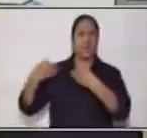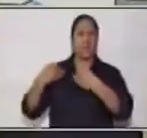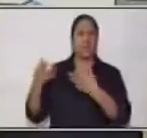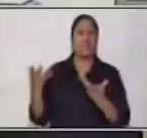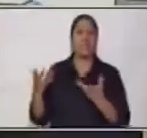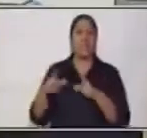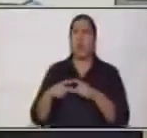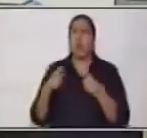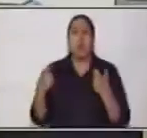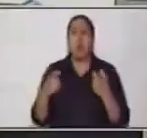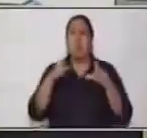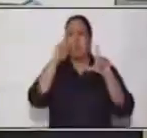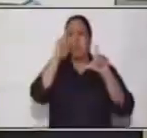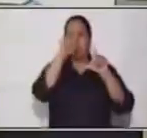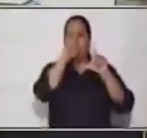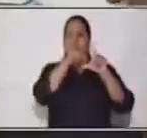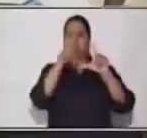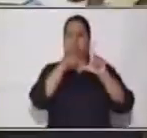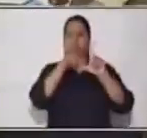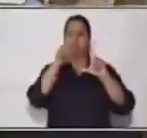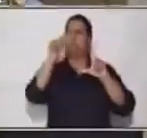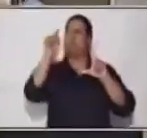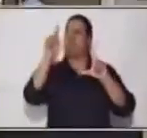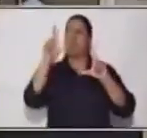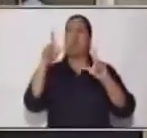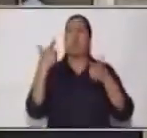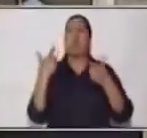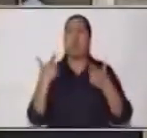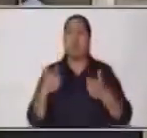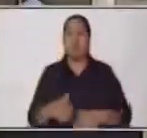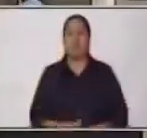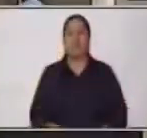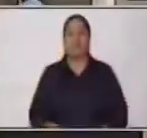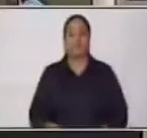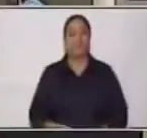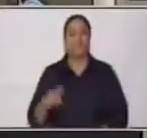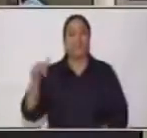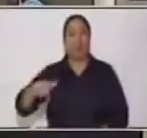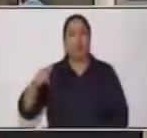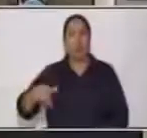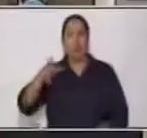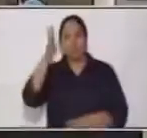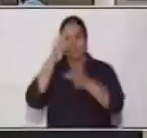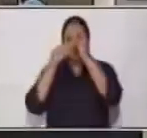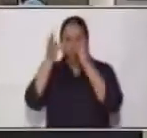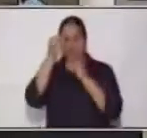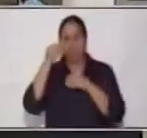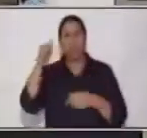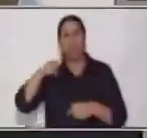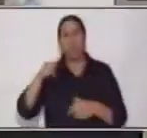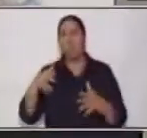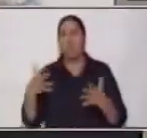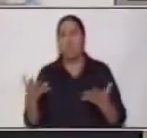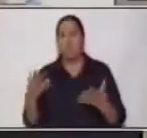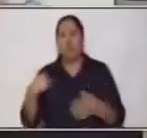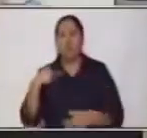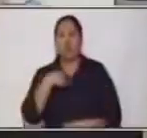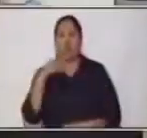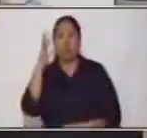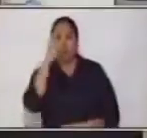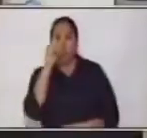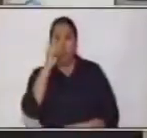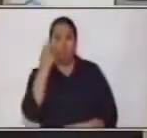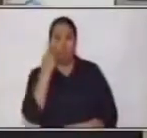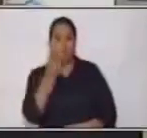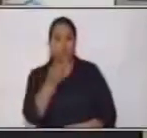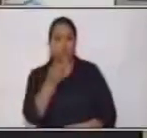gráficas que tenemos acá? Claro. En esto que vamos a estudiar el día de hoy, tenemos que observar que es un